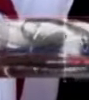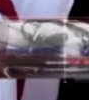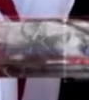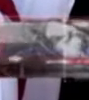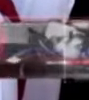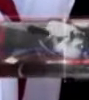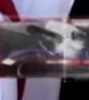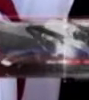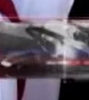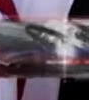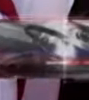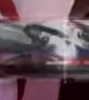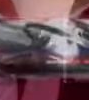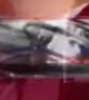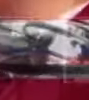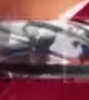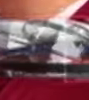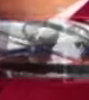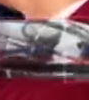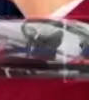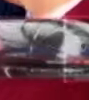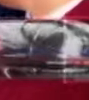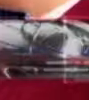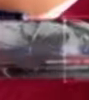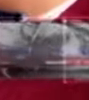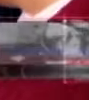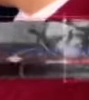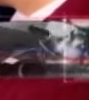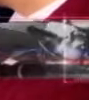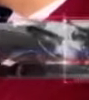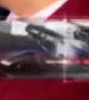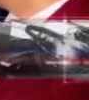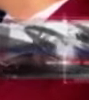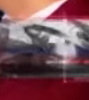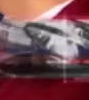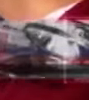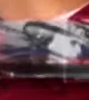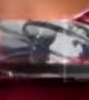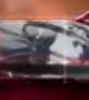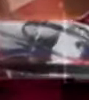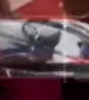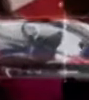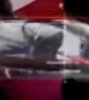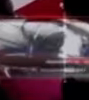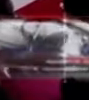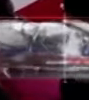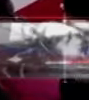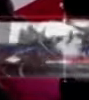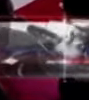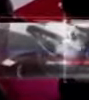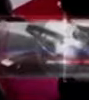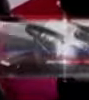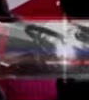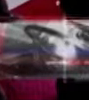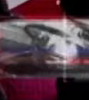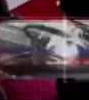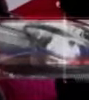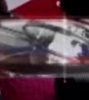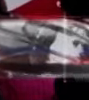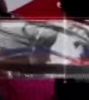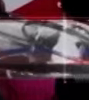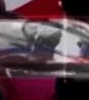Domingo Arenas la puesta en marcha de la Ruta por tu Salud, a través de la cual habitantes de esta demarcación reciben servicios gratuitos